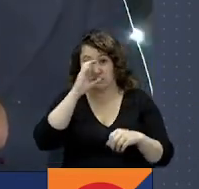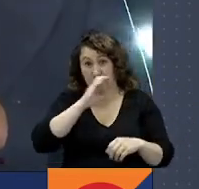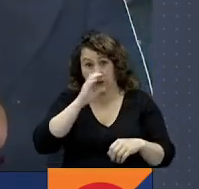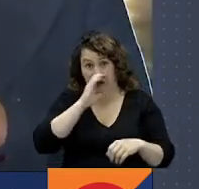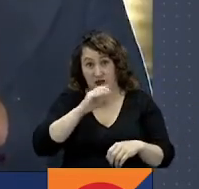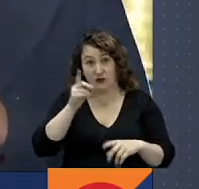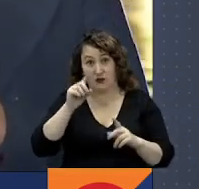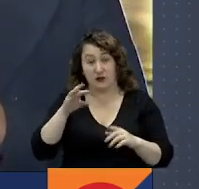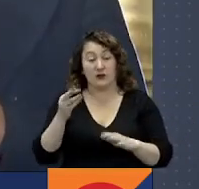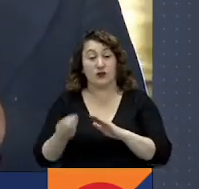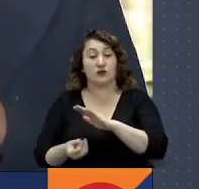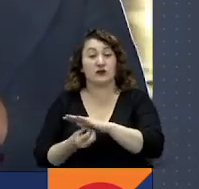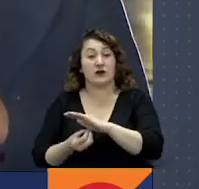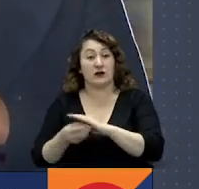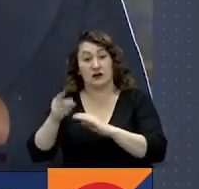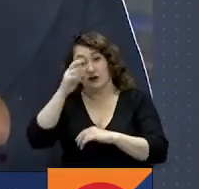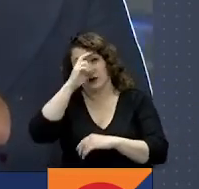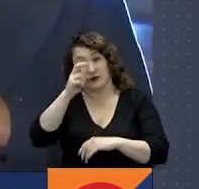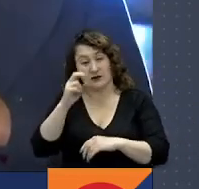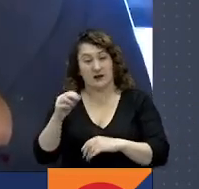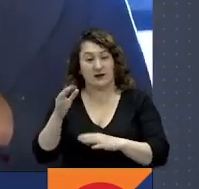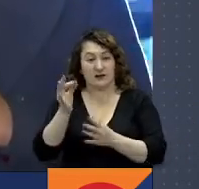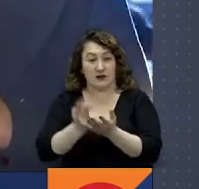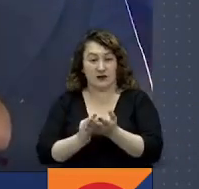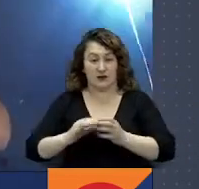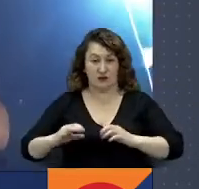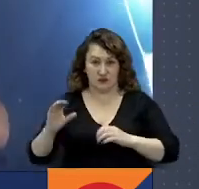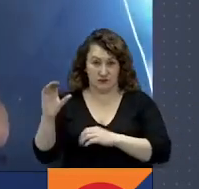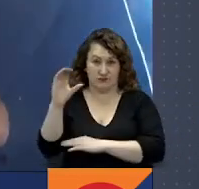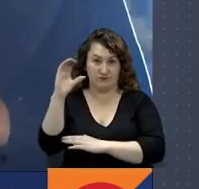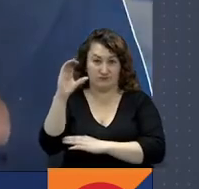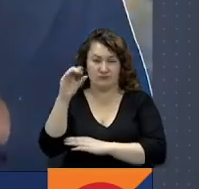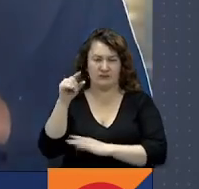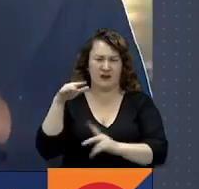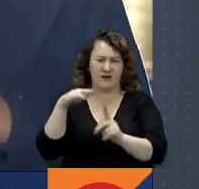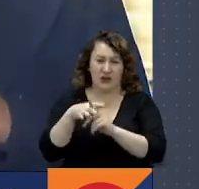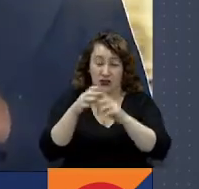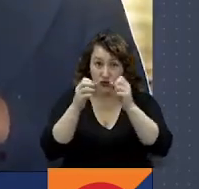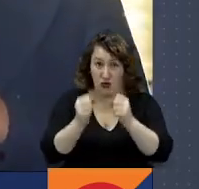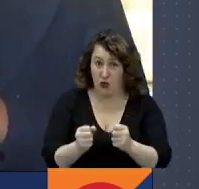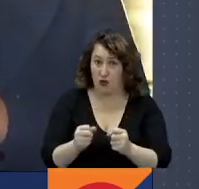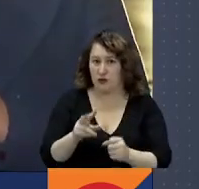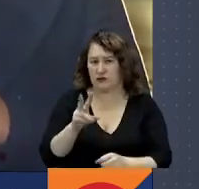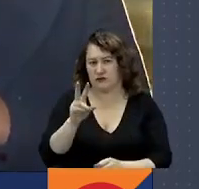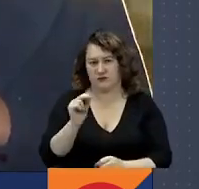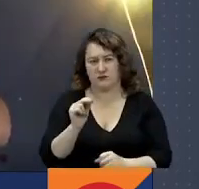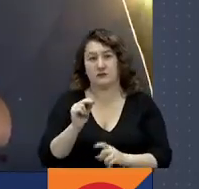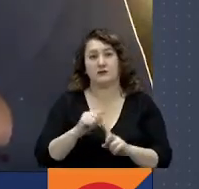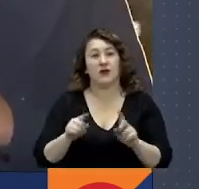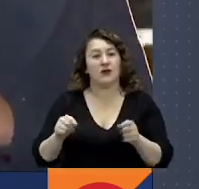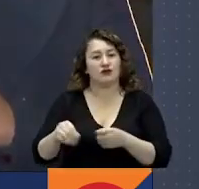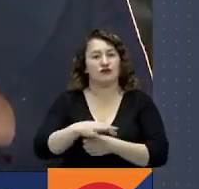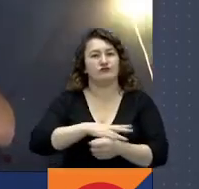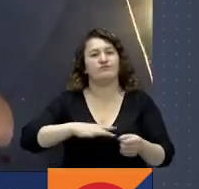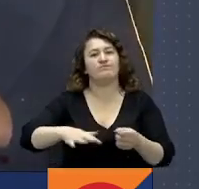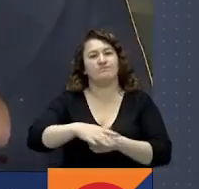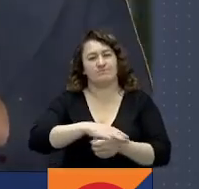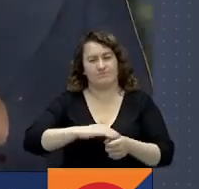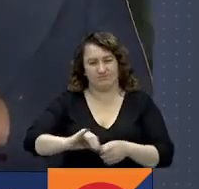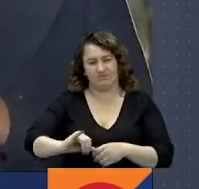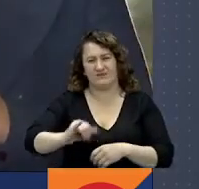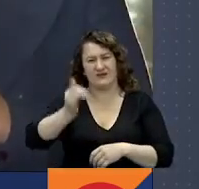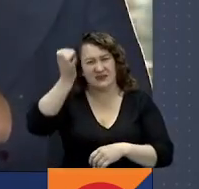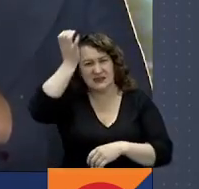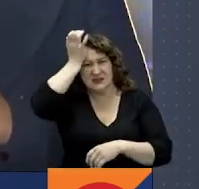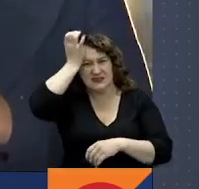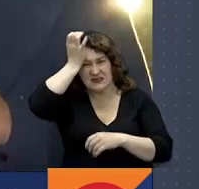norte de la capital colombiana, por fortuna sin mayores afectaciones, pero sí el departamento de Cundinamarca con algunas caídas de rocas